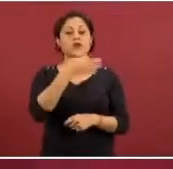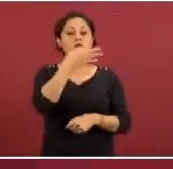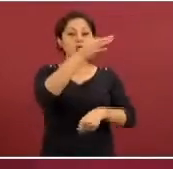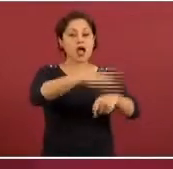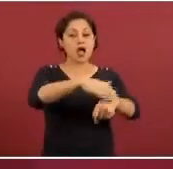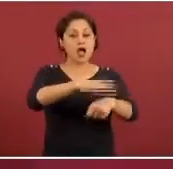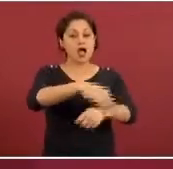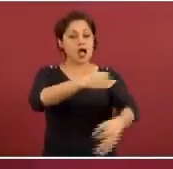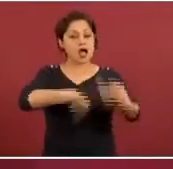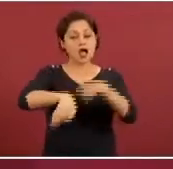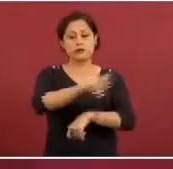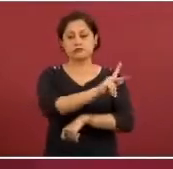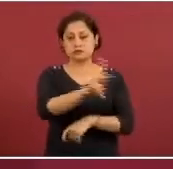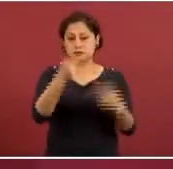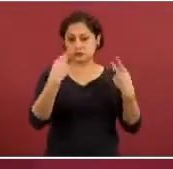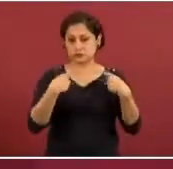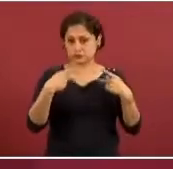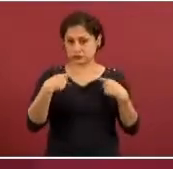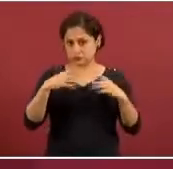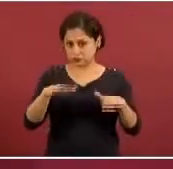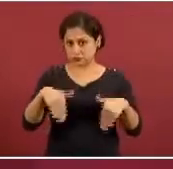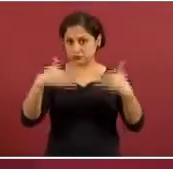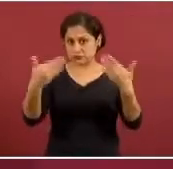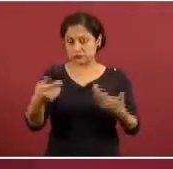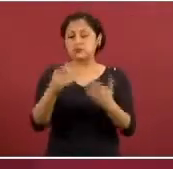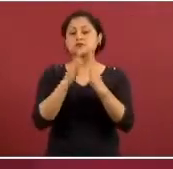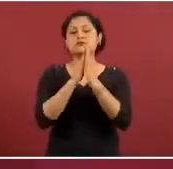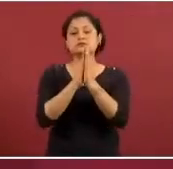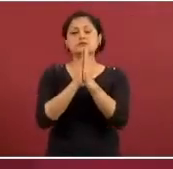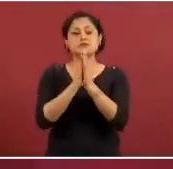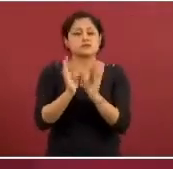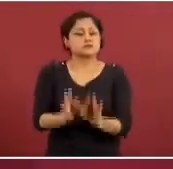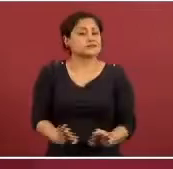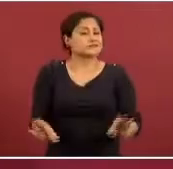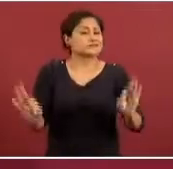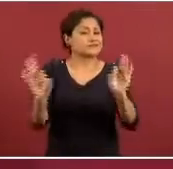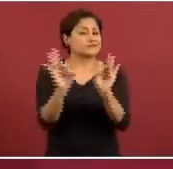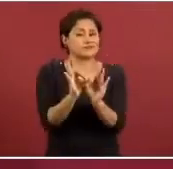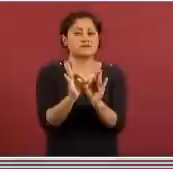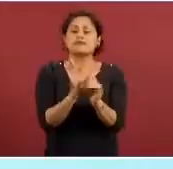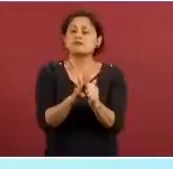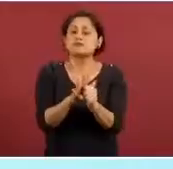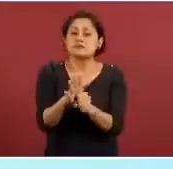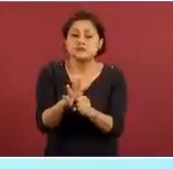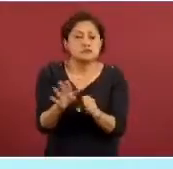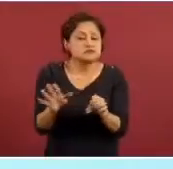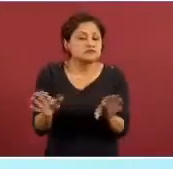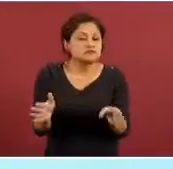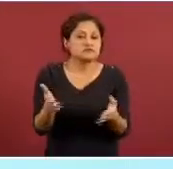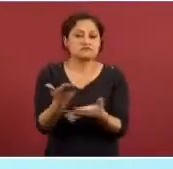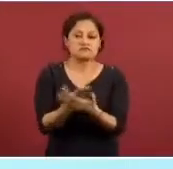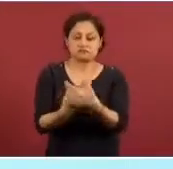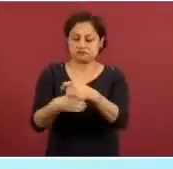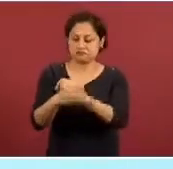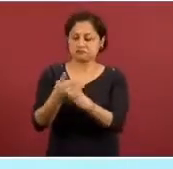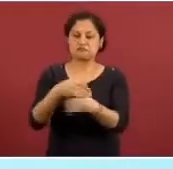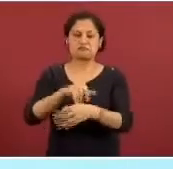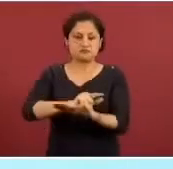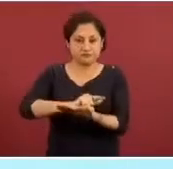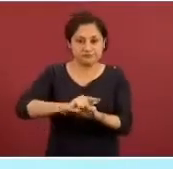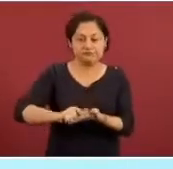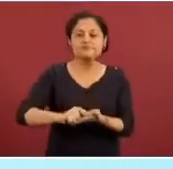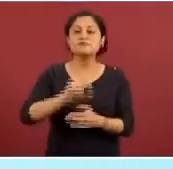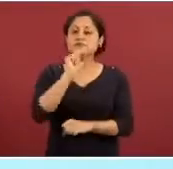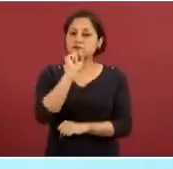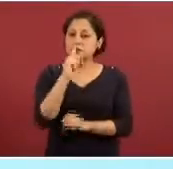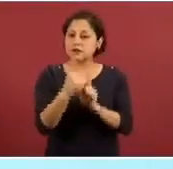el COVID-19 es la contención social. La correcta higiene de manos y la sana distancia son